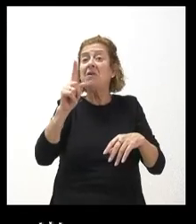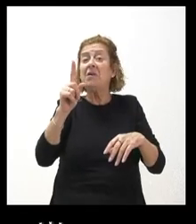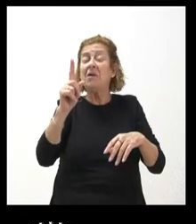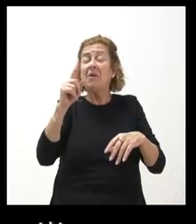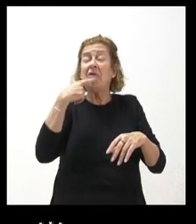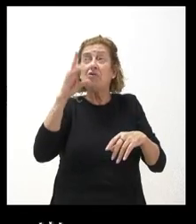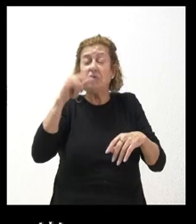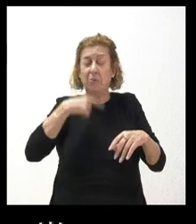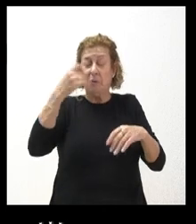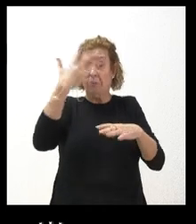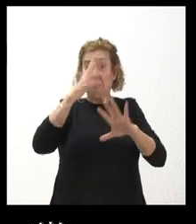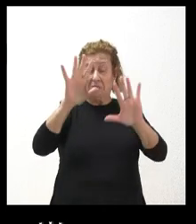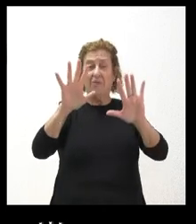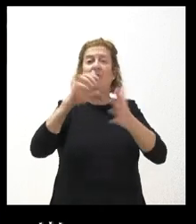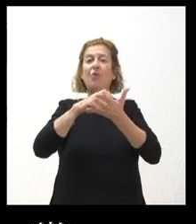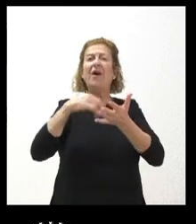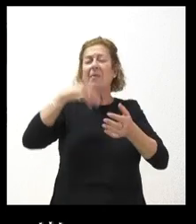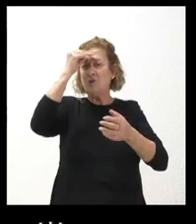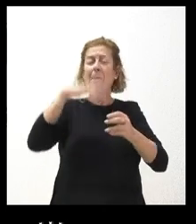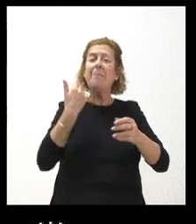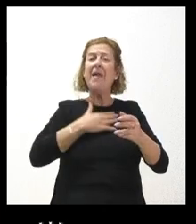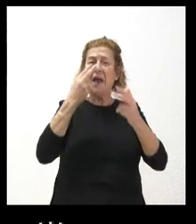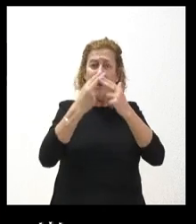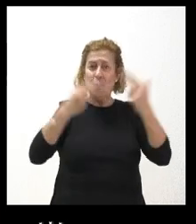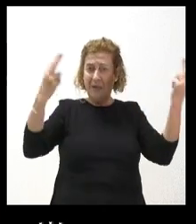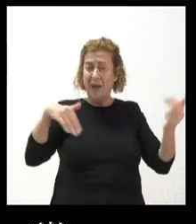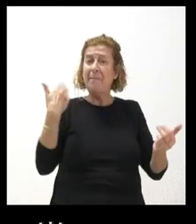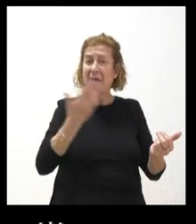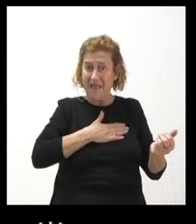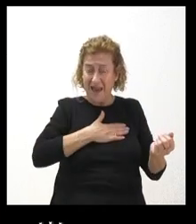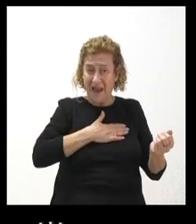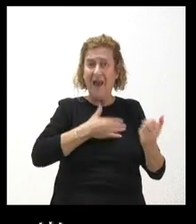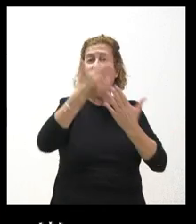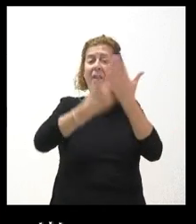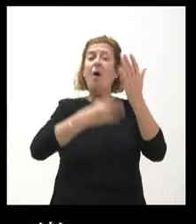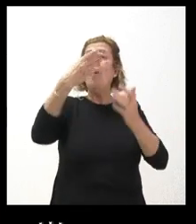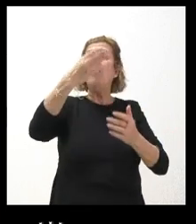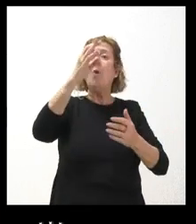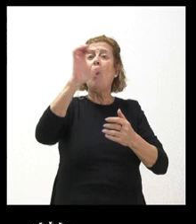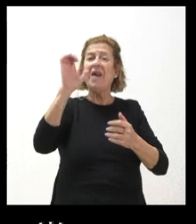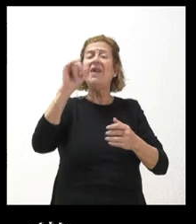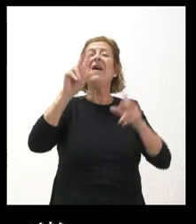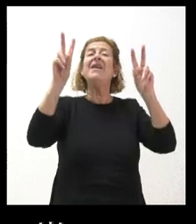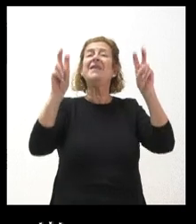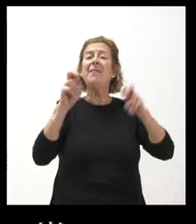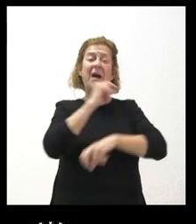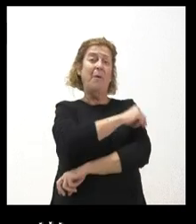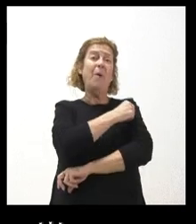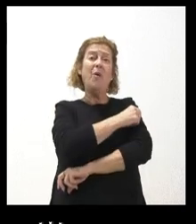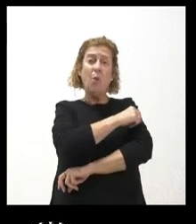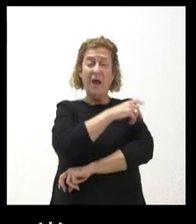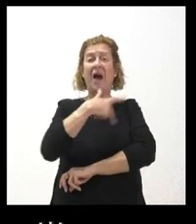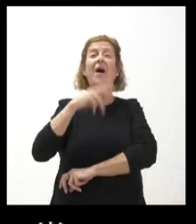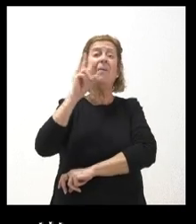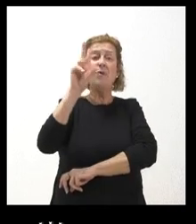lo he seguido eh entiendo que se publicará mañana en el boletín y entrará en vigor mañana en Castilla y león y sobre el tema de la vacunación que veo que que